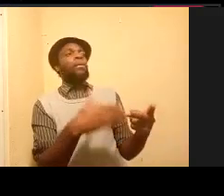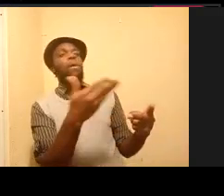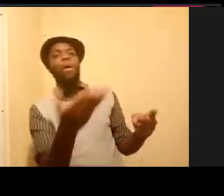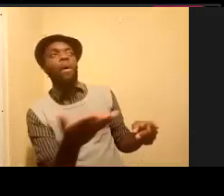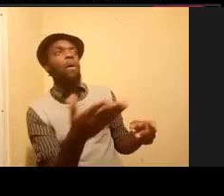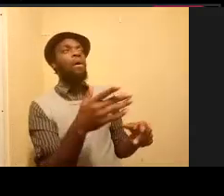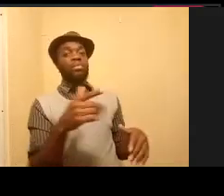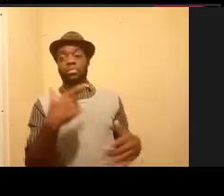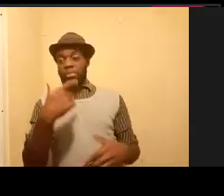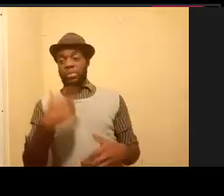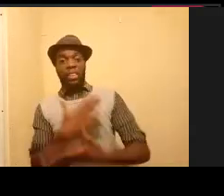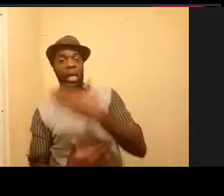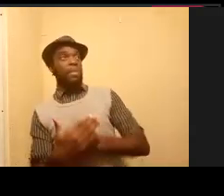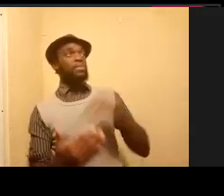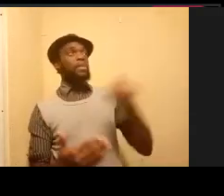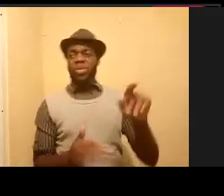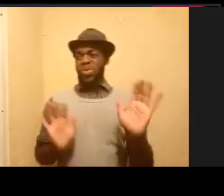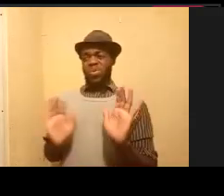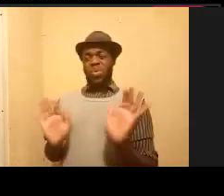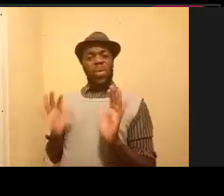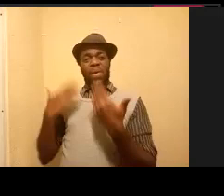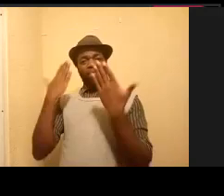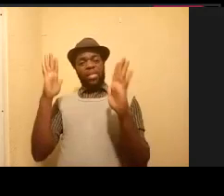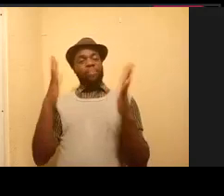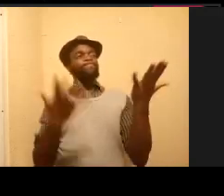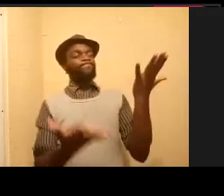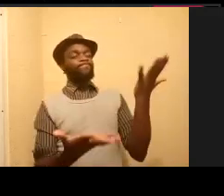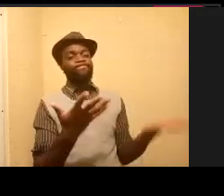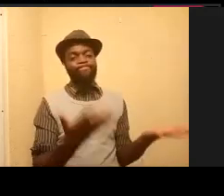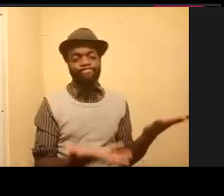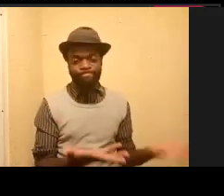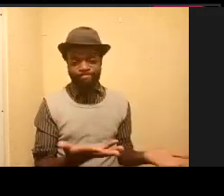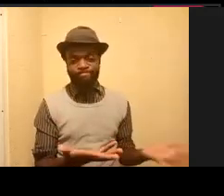discapacidad. Entonces, lo que hemos hecho en Panamá es un